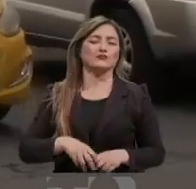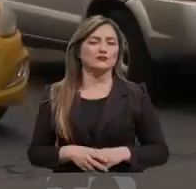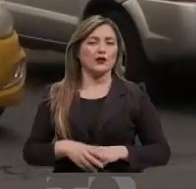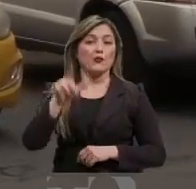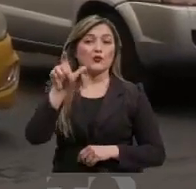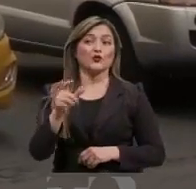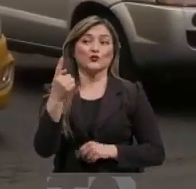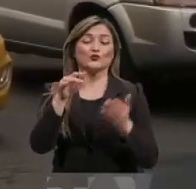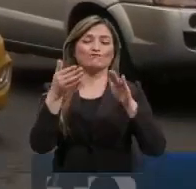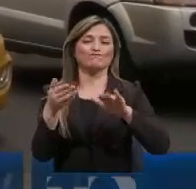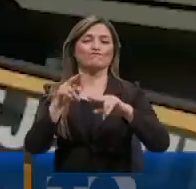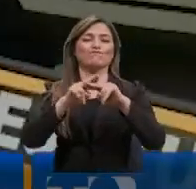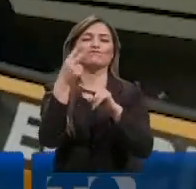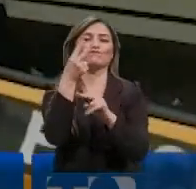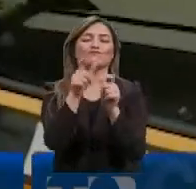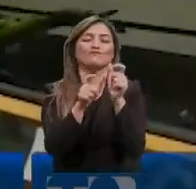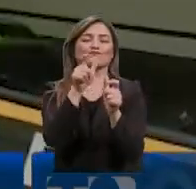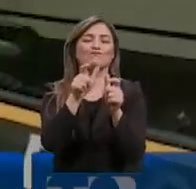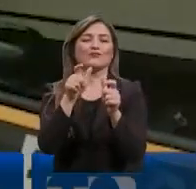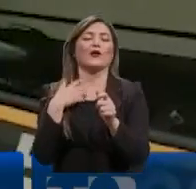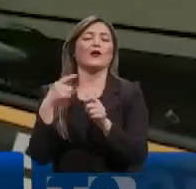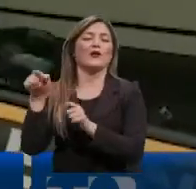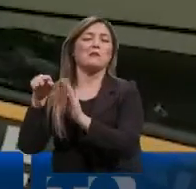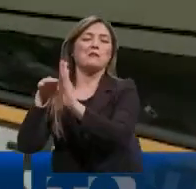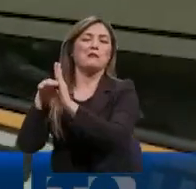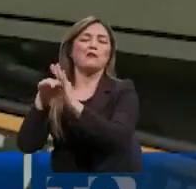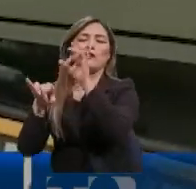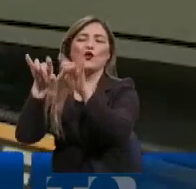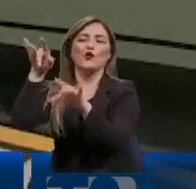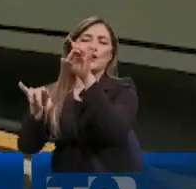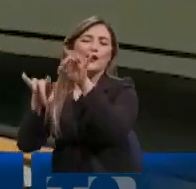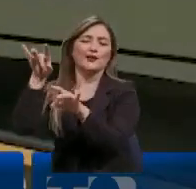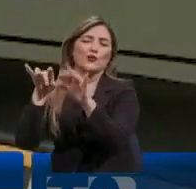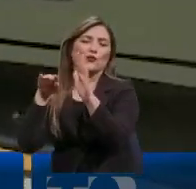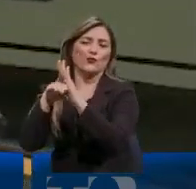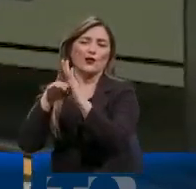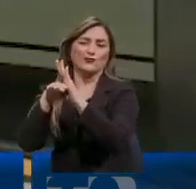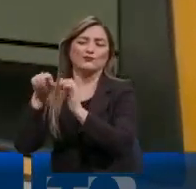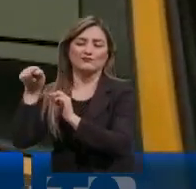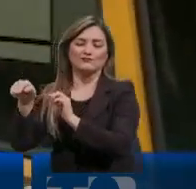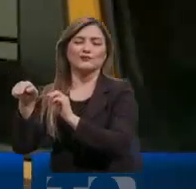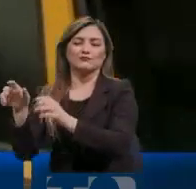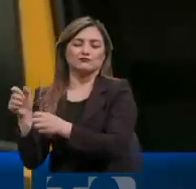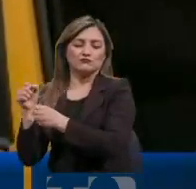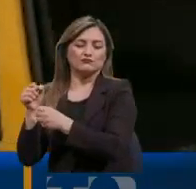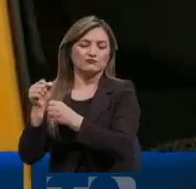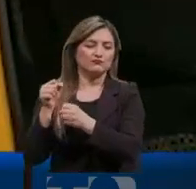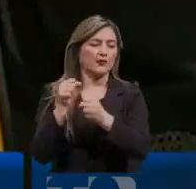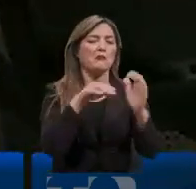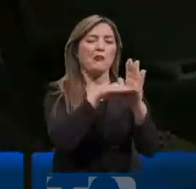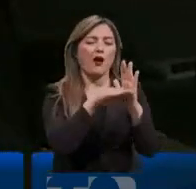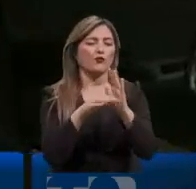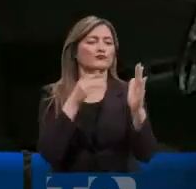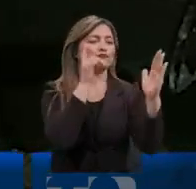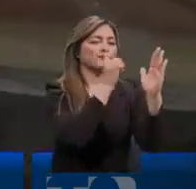En el taxi se movilizaba dos ocupantes luego de haber salido desde una cooperativa con destino a un banco para realizar un depósito. Dos motos cerraron